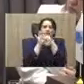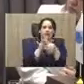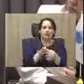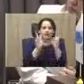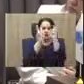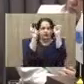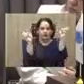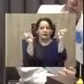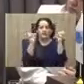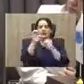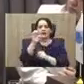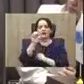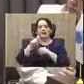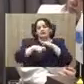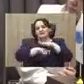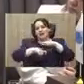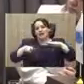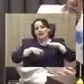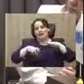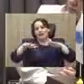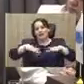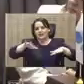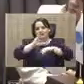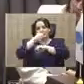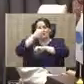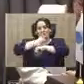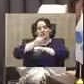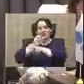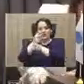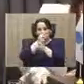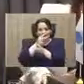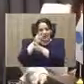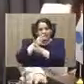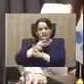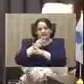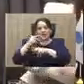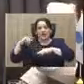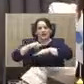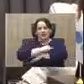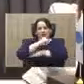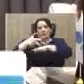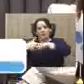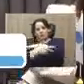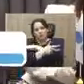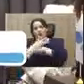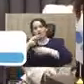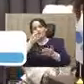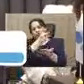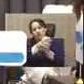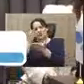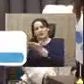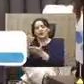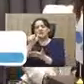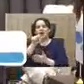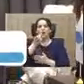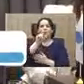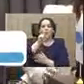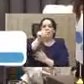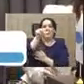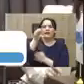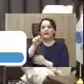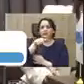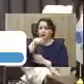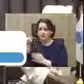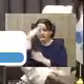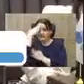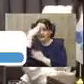instalación de escáneres en puertos, aeropuertos, fronteras, aduanas. Algunos de ustedes ya saben que desde hace muchos años se viene tocando este